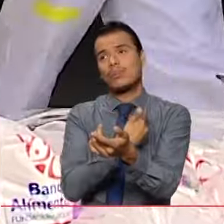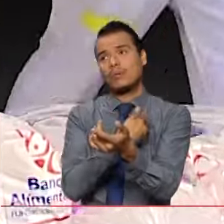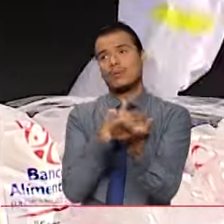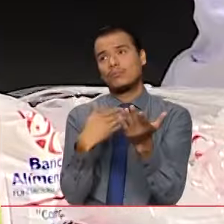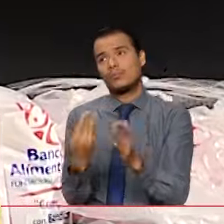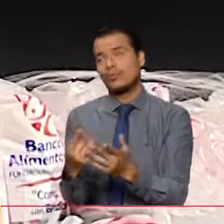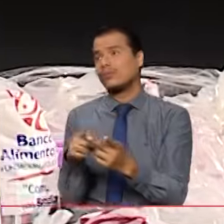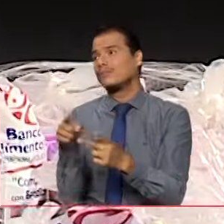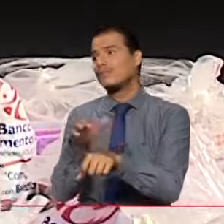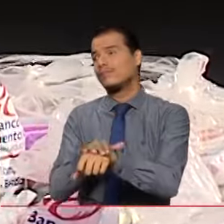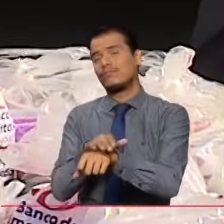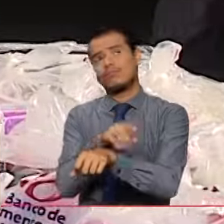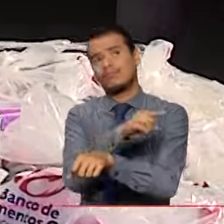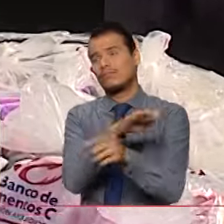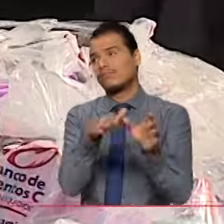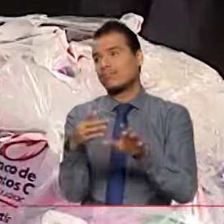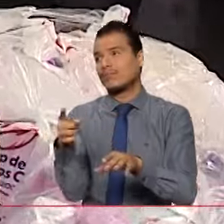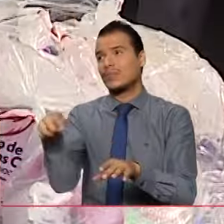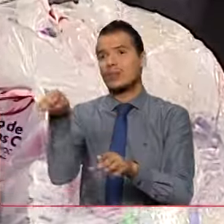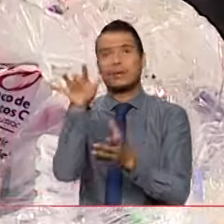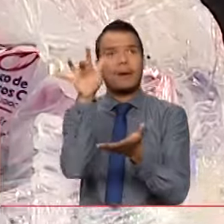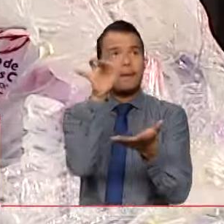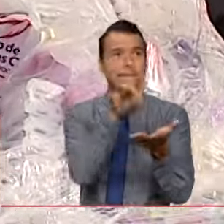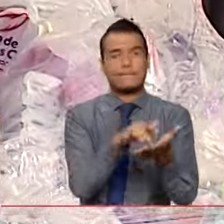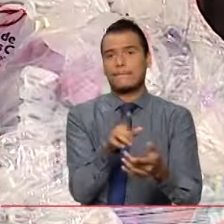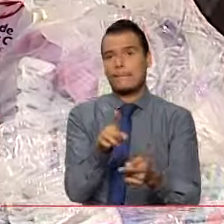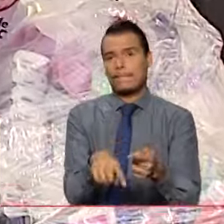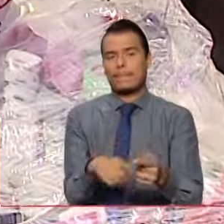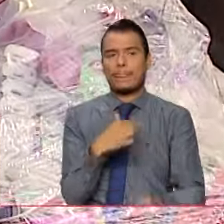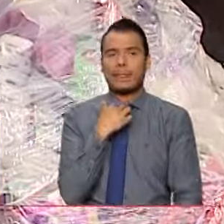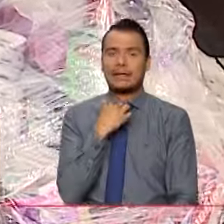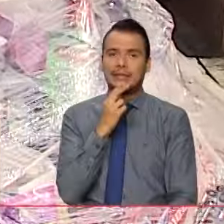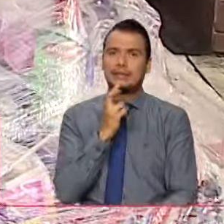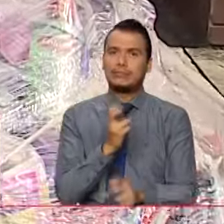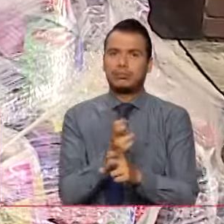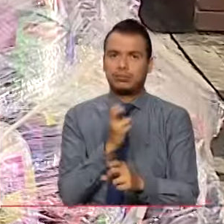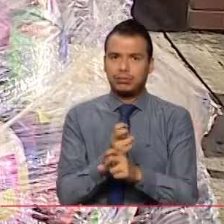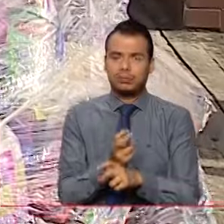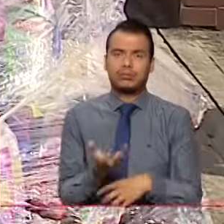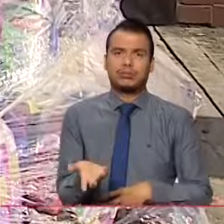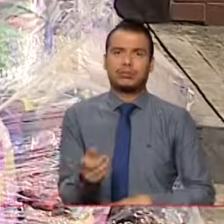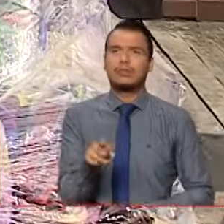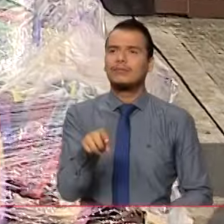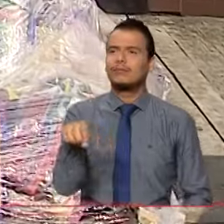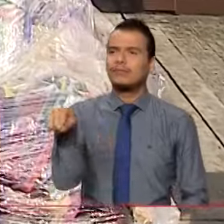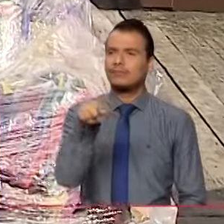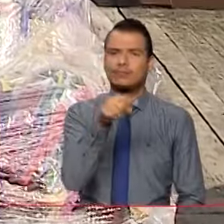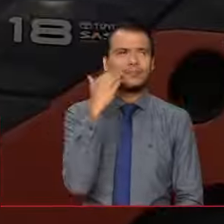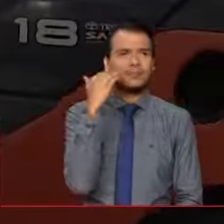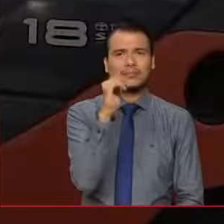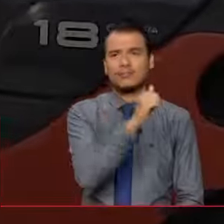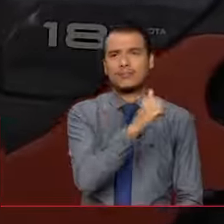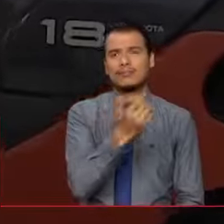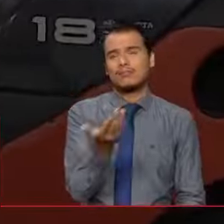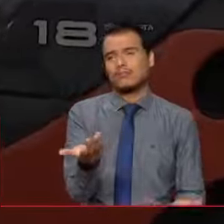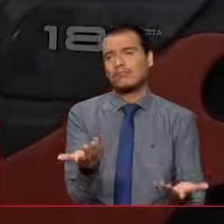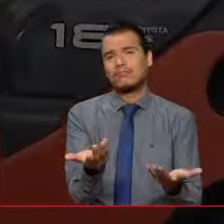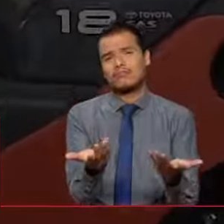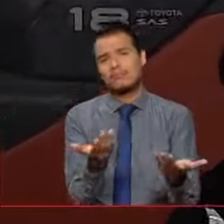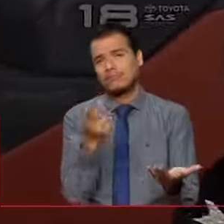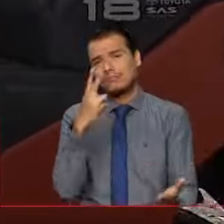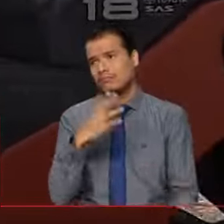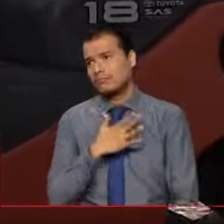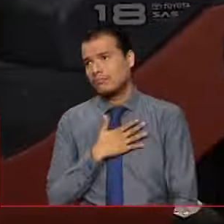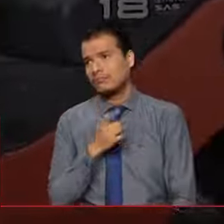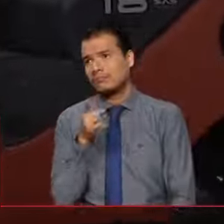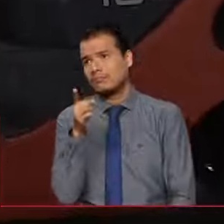el sufrimiento y que muchas veces ni pueden ir a ese sepelio. El escuchar a las mamás cuando decían, no, es que mis hijos están